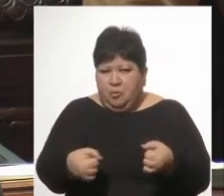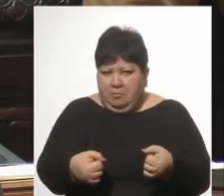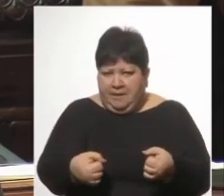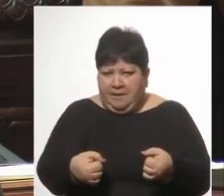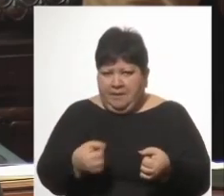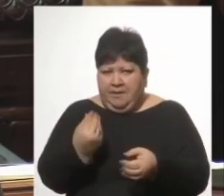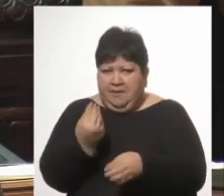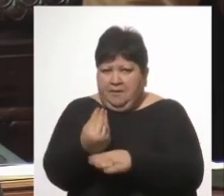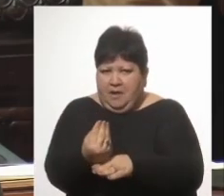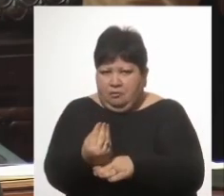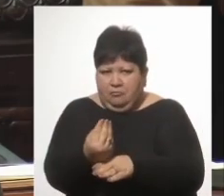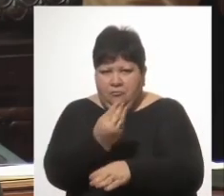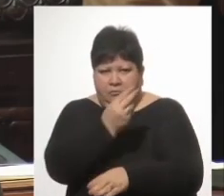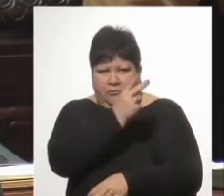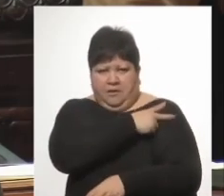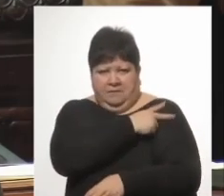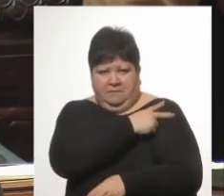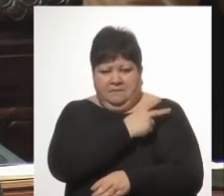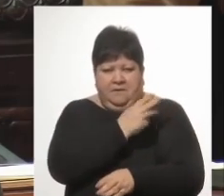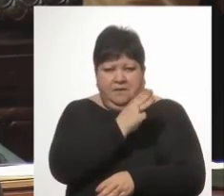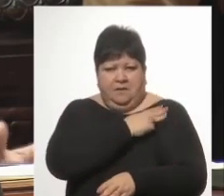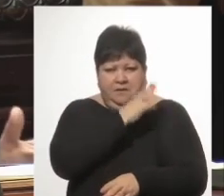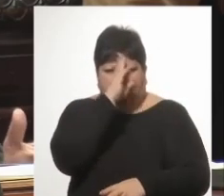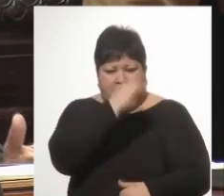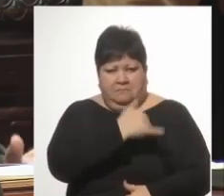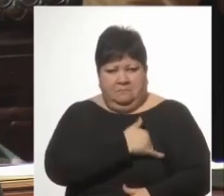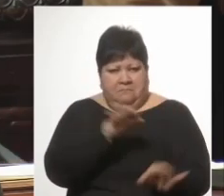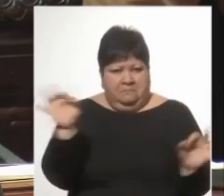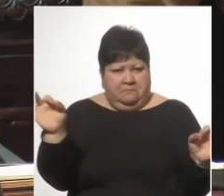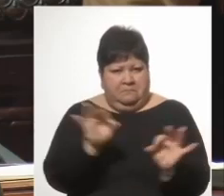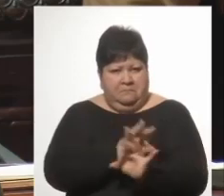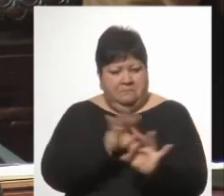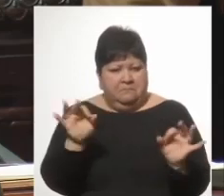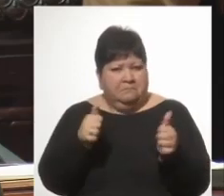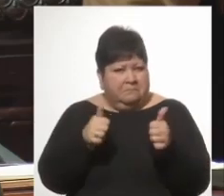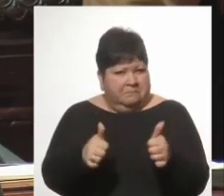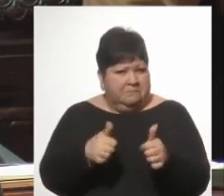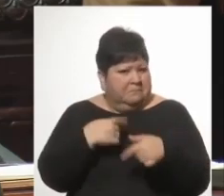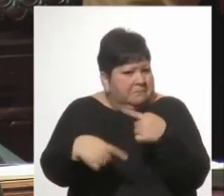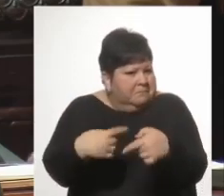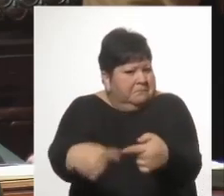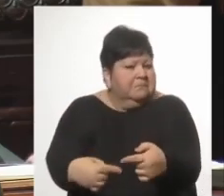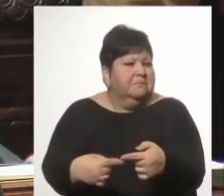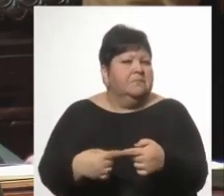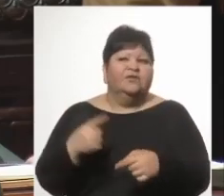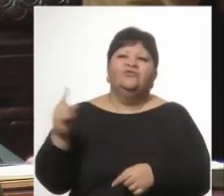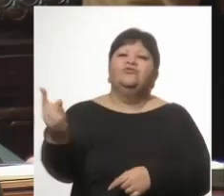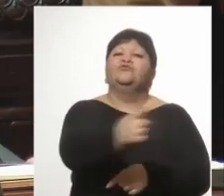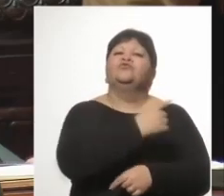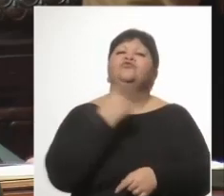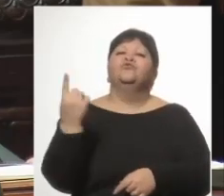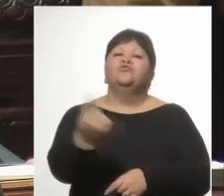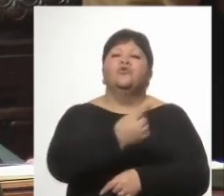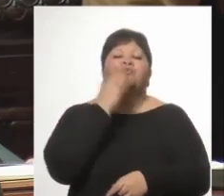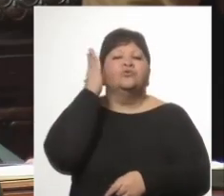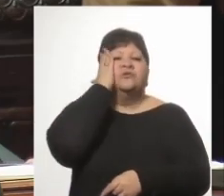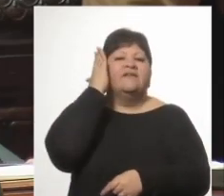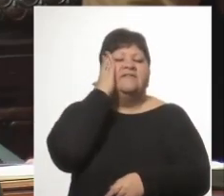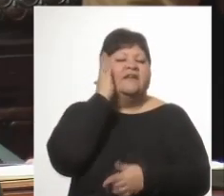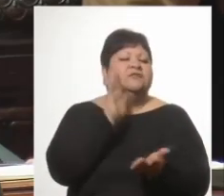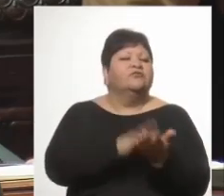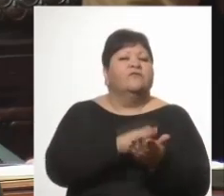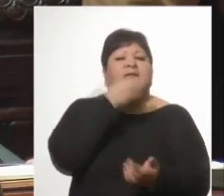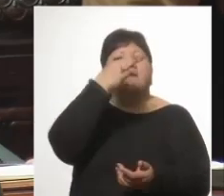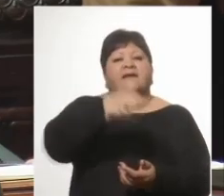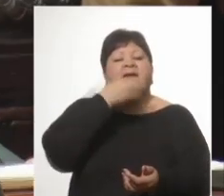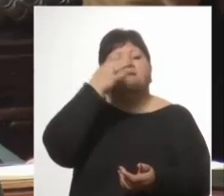cargo. Sin embargo, queda claro que todos sabían de esas declaraciones de Gavazo. ¿Por